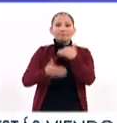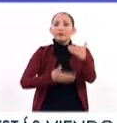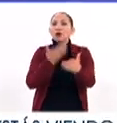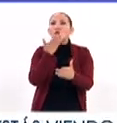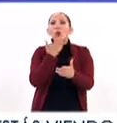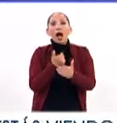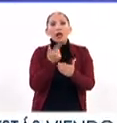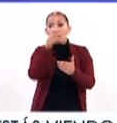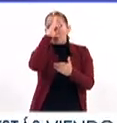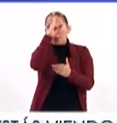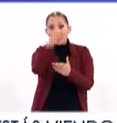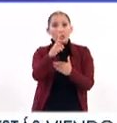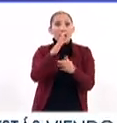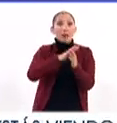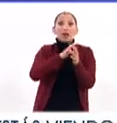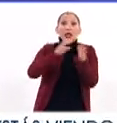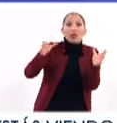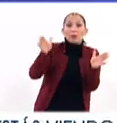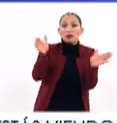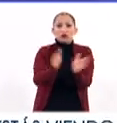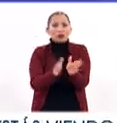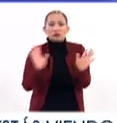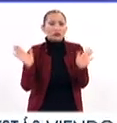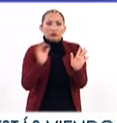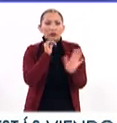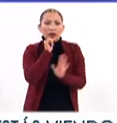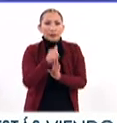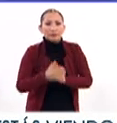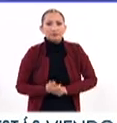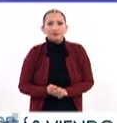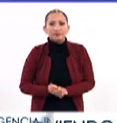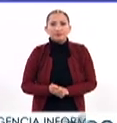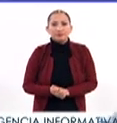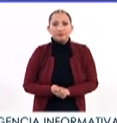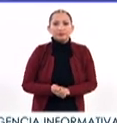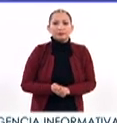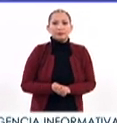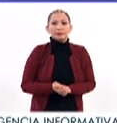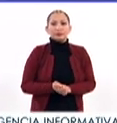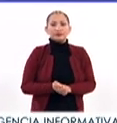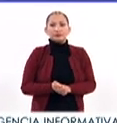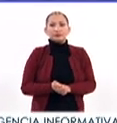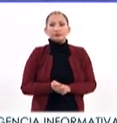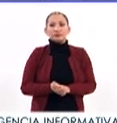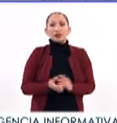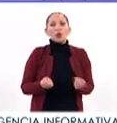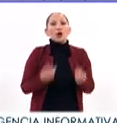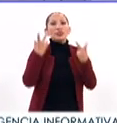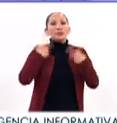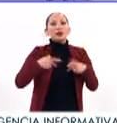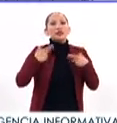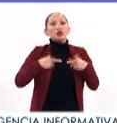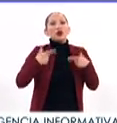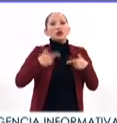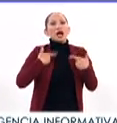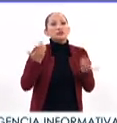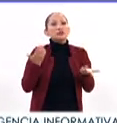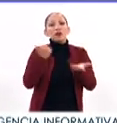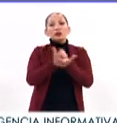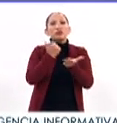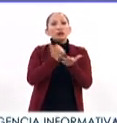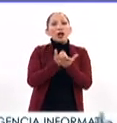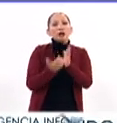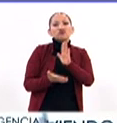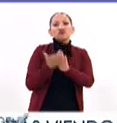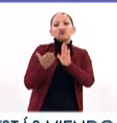hay una prohibición de que se haga más grande o más chica de X cantidad. Claro, claro. ¿Cuántas personas normalmente están involucradas